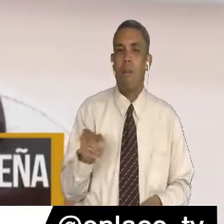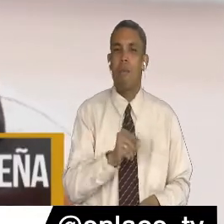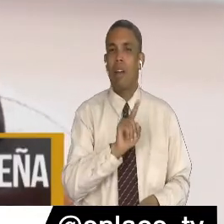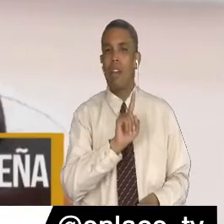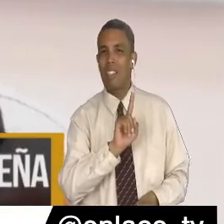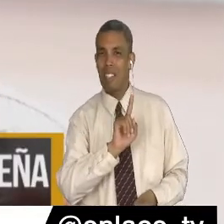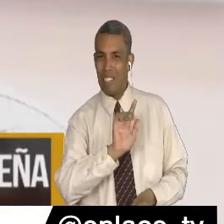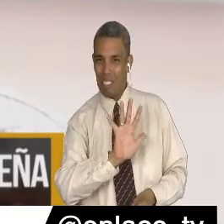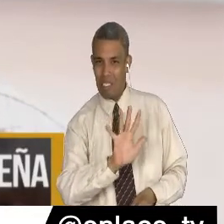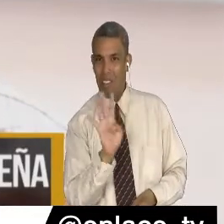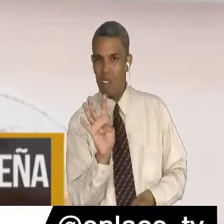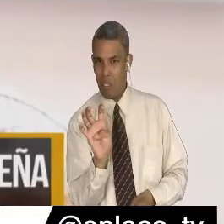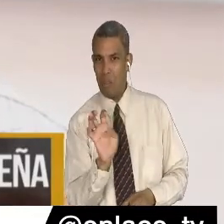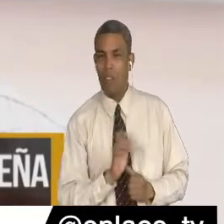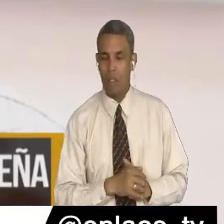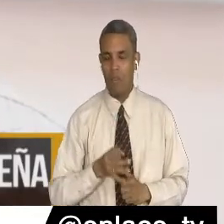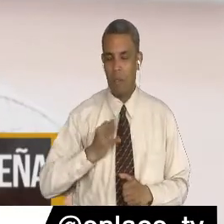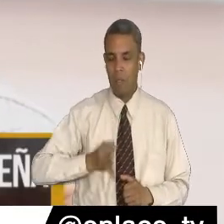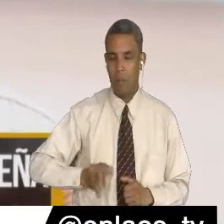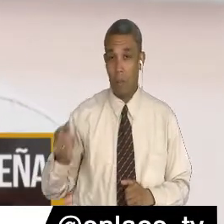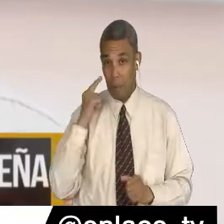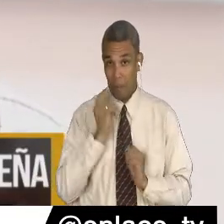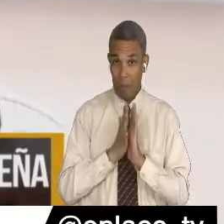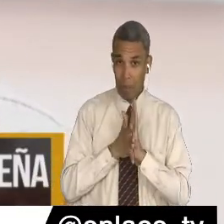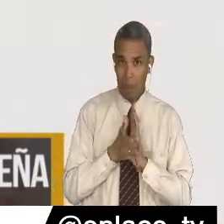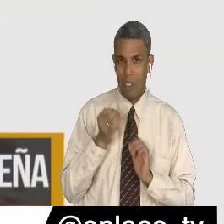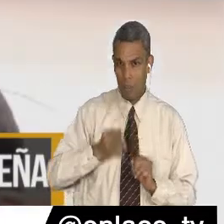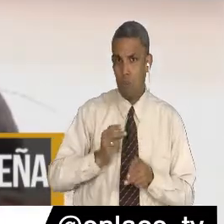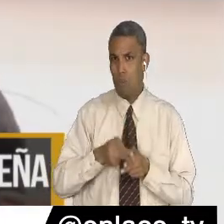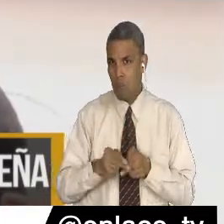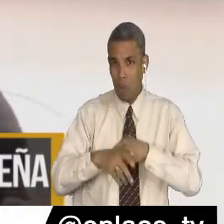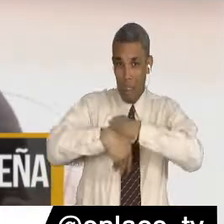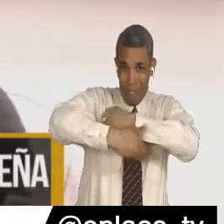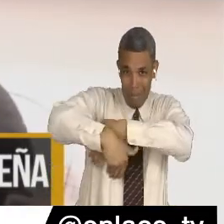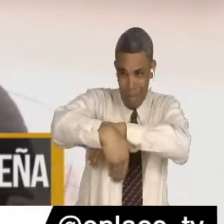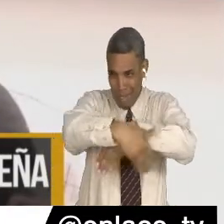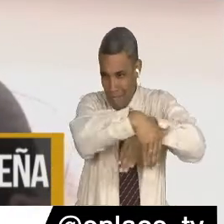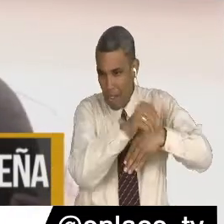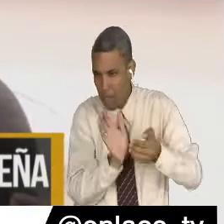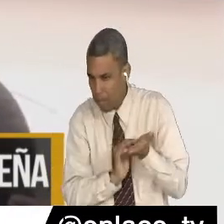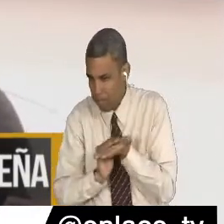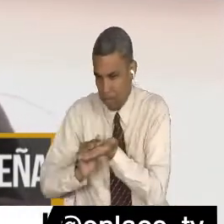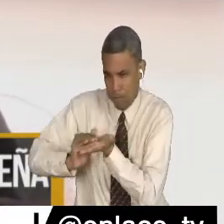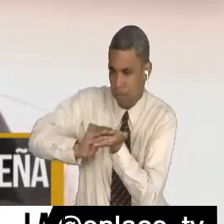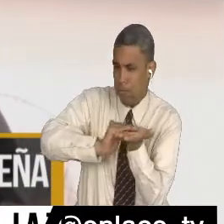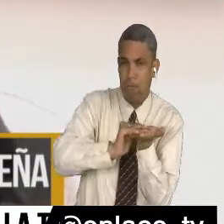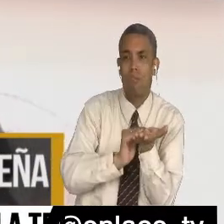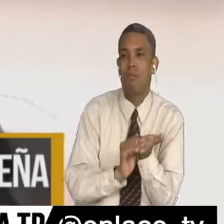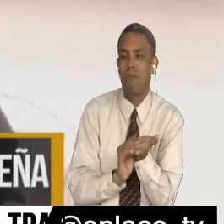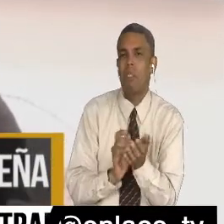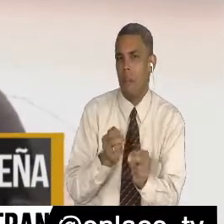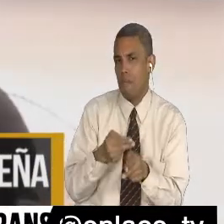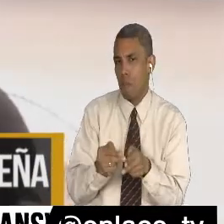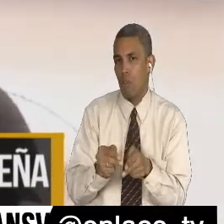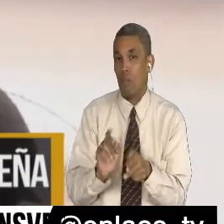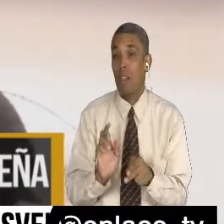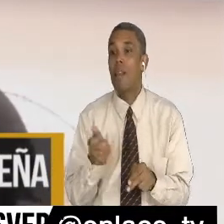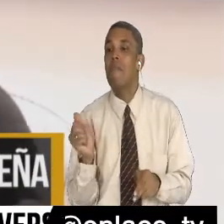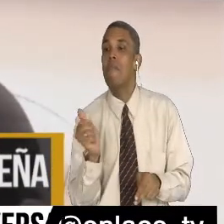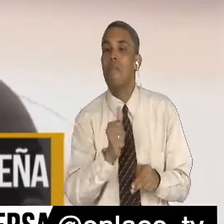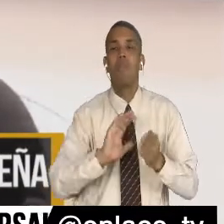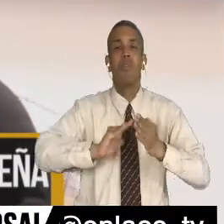muy transparente, muy eficiente para la ciudad, y es la misma comunidad quien escoge. Nosotros ni siquiera escogemos el personal,